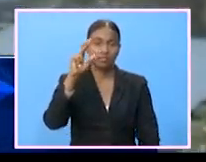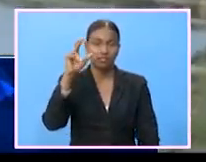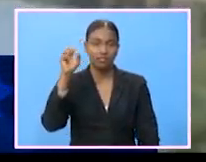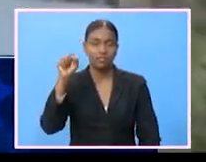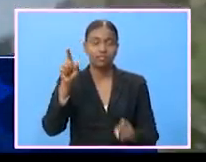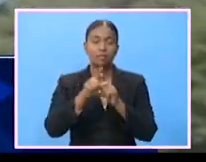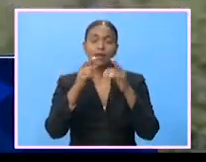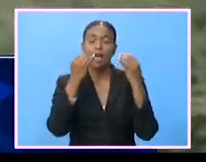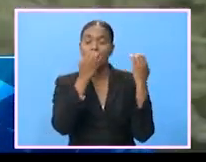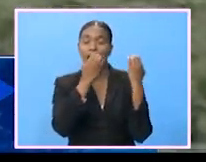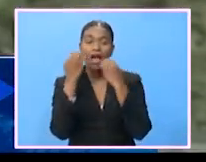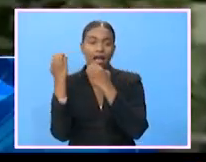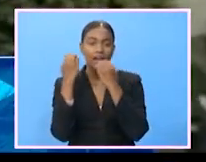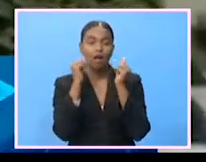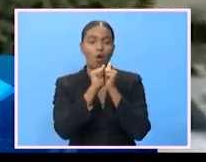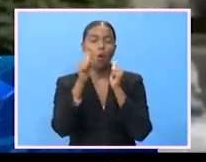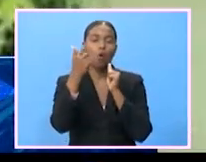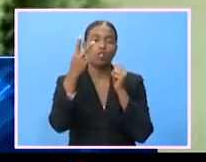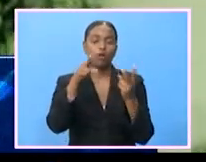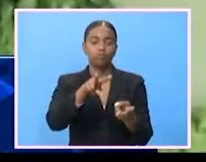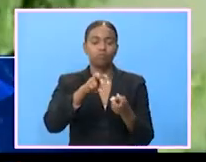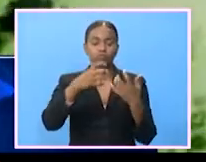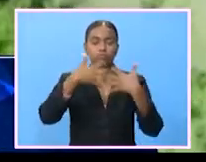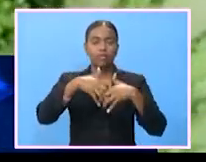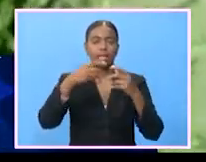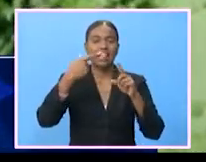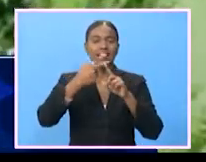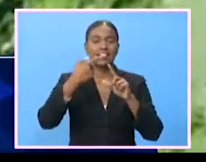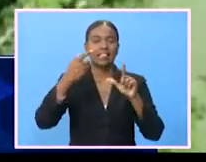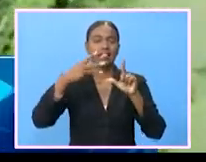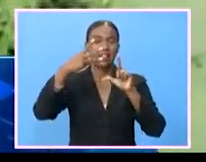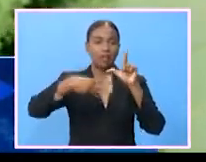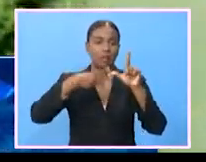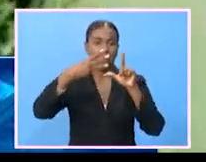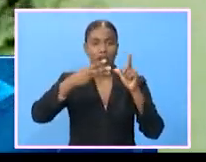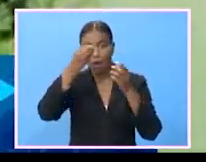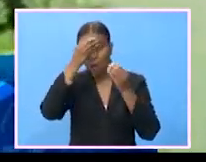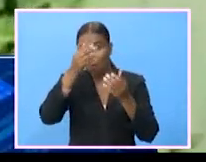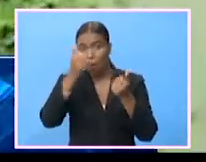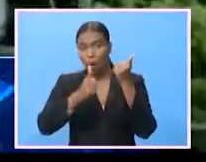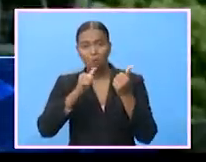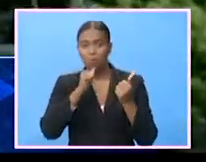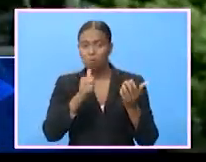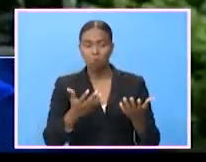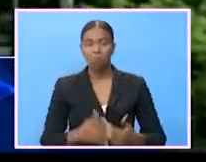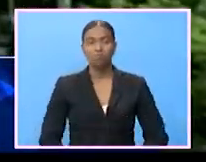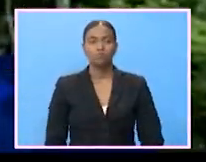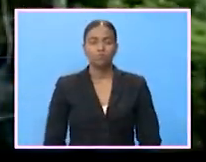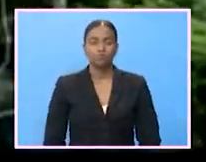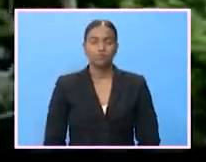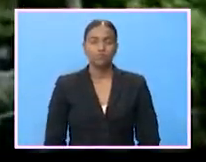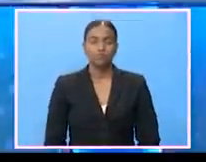de Haina Turbogás y otras dos plantas de Los Mina que no especificó.